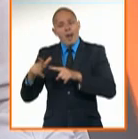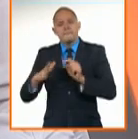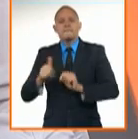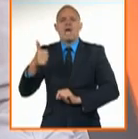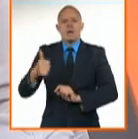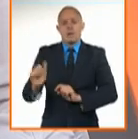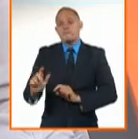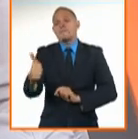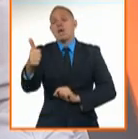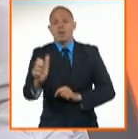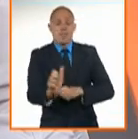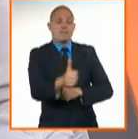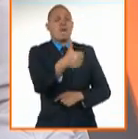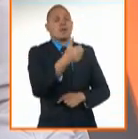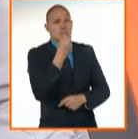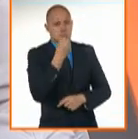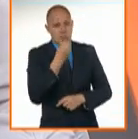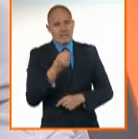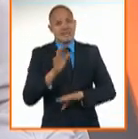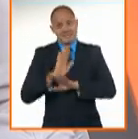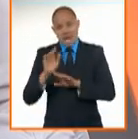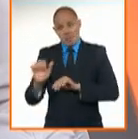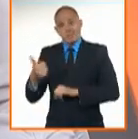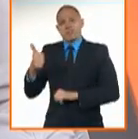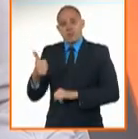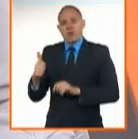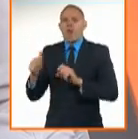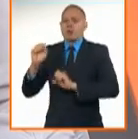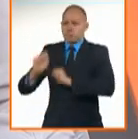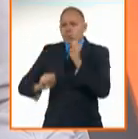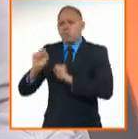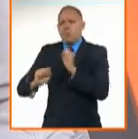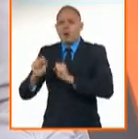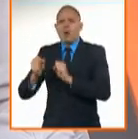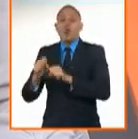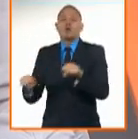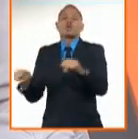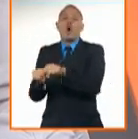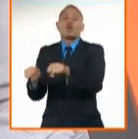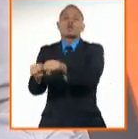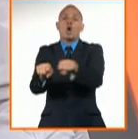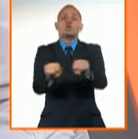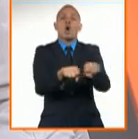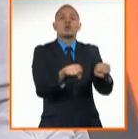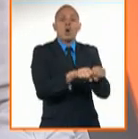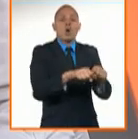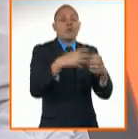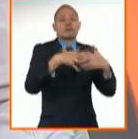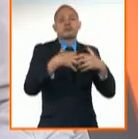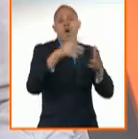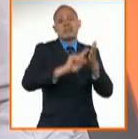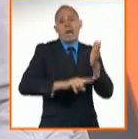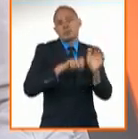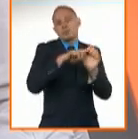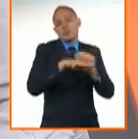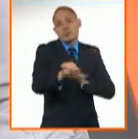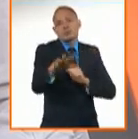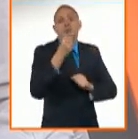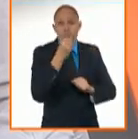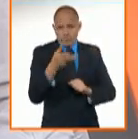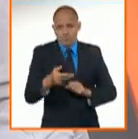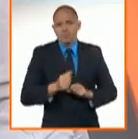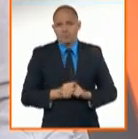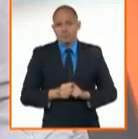la capacidad de generación que tiene que tenemos que estamos trabajando estratégicamente estratégicamente en